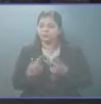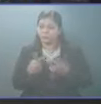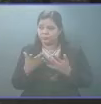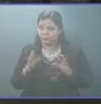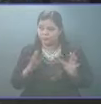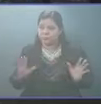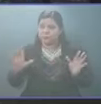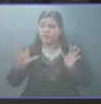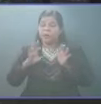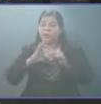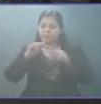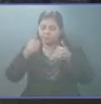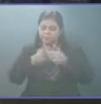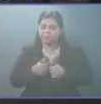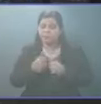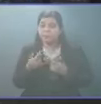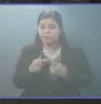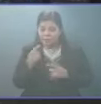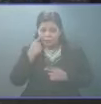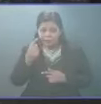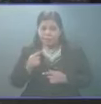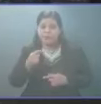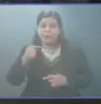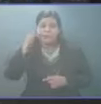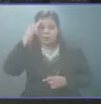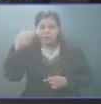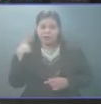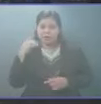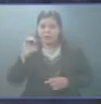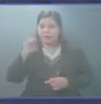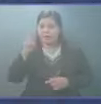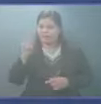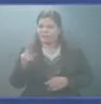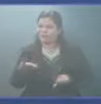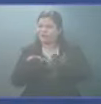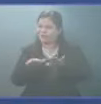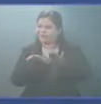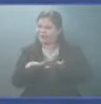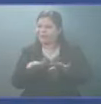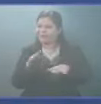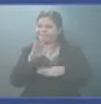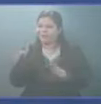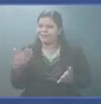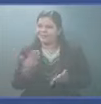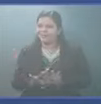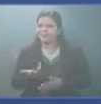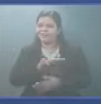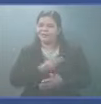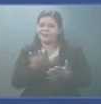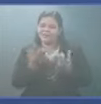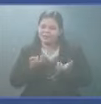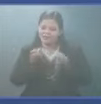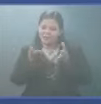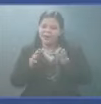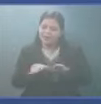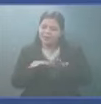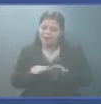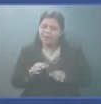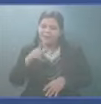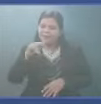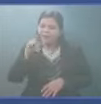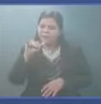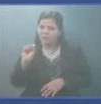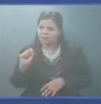Foro Legislativo. Hasta pronto, por ahí más que ver con Eugenia. Así es, gracias Max. También agradecemos al doctor Luis Bermúdez por